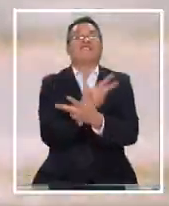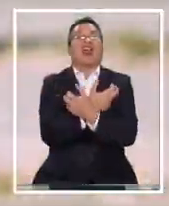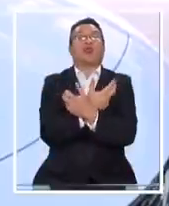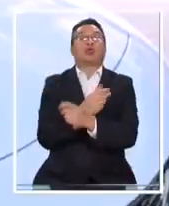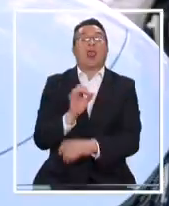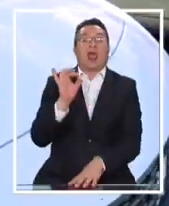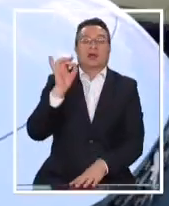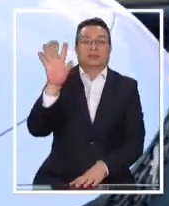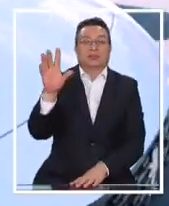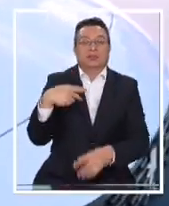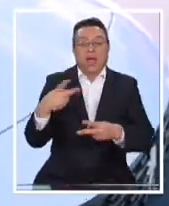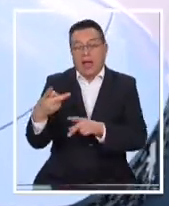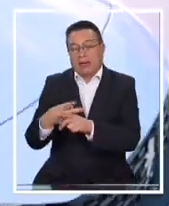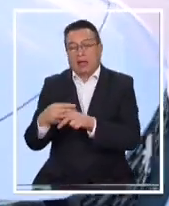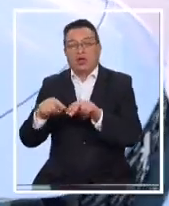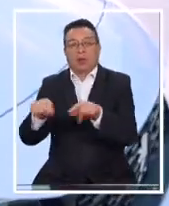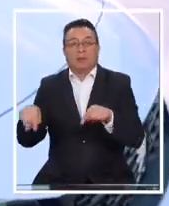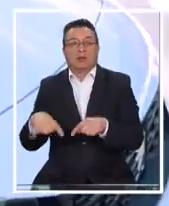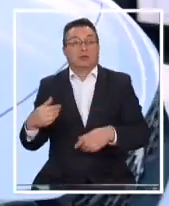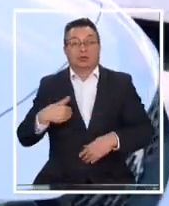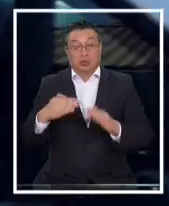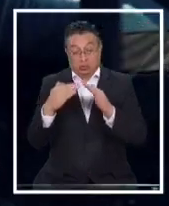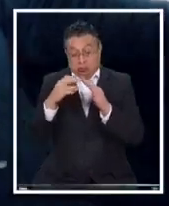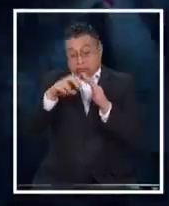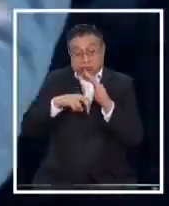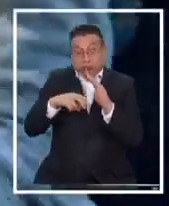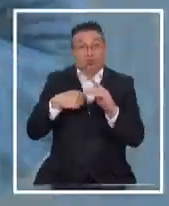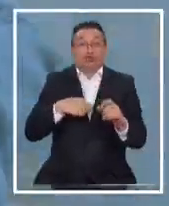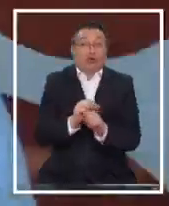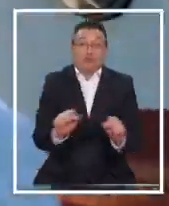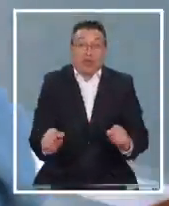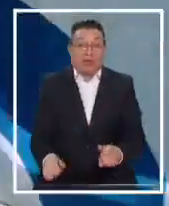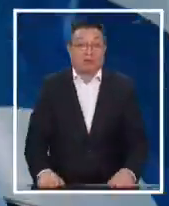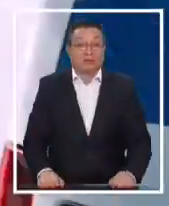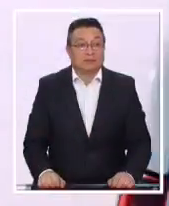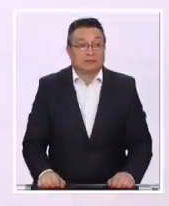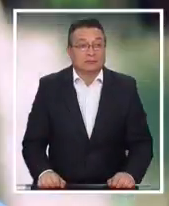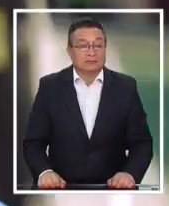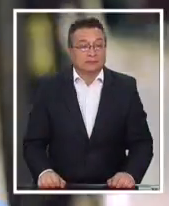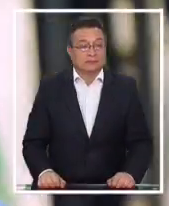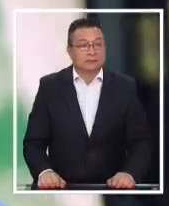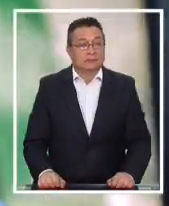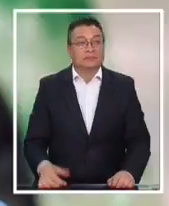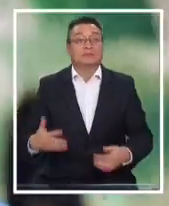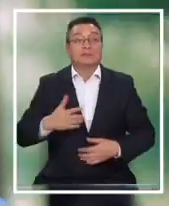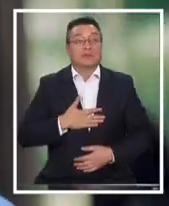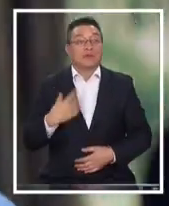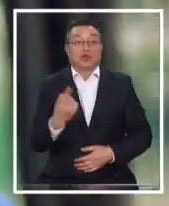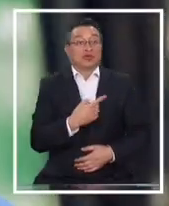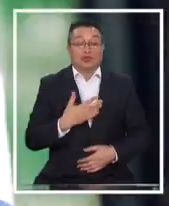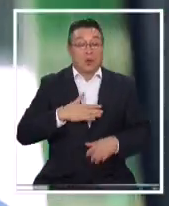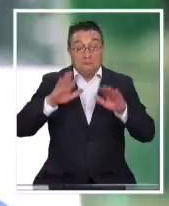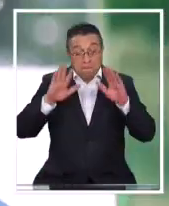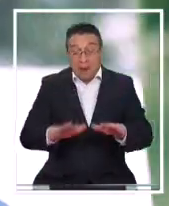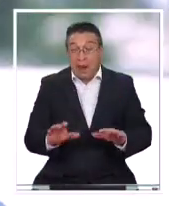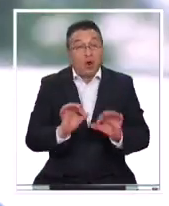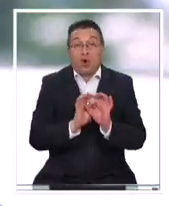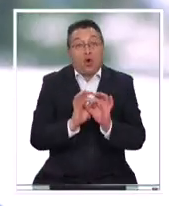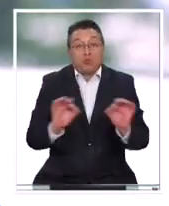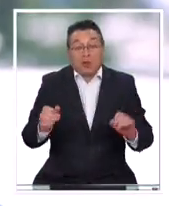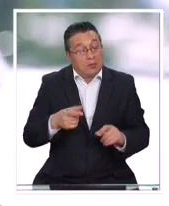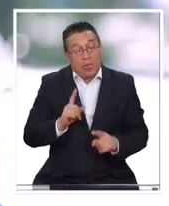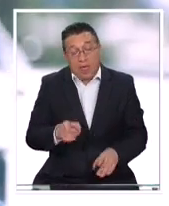una pieza. Cumplir la cuarentena, dice, no es posible. Nosotros no podemos parar nunca, tenemos que